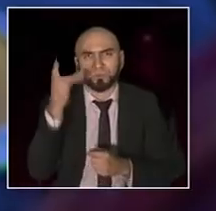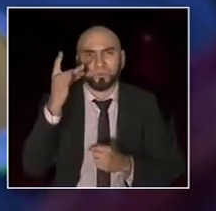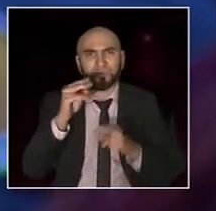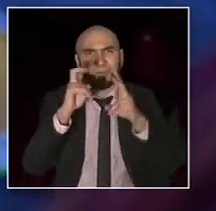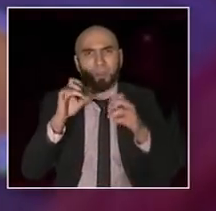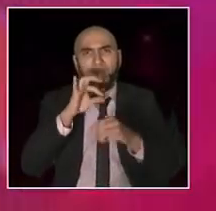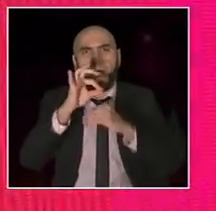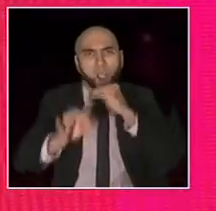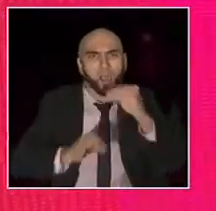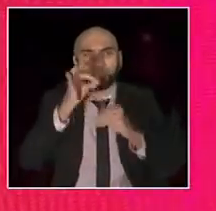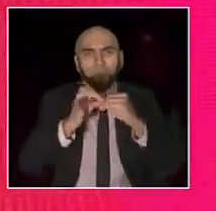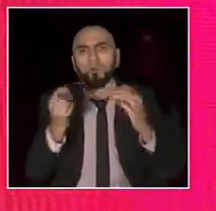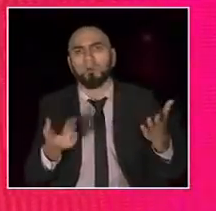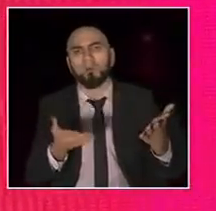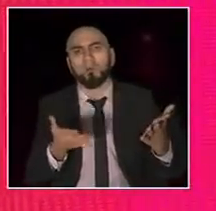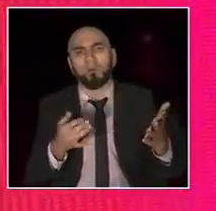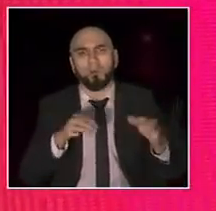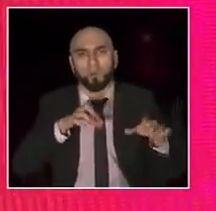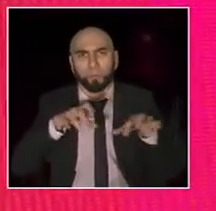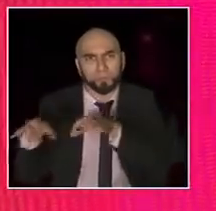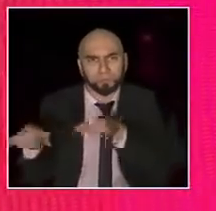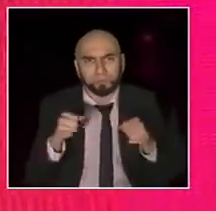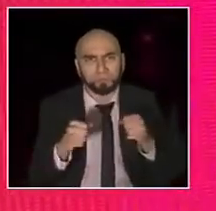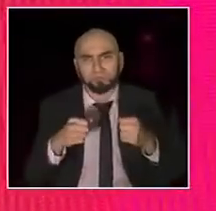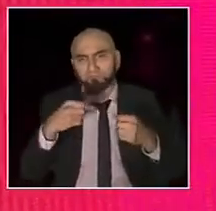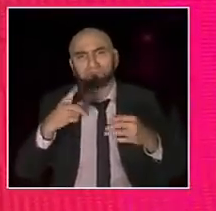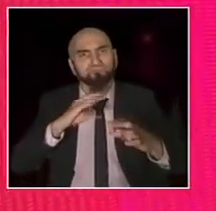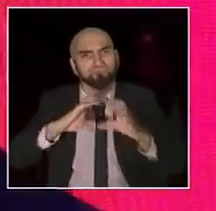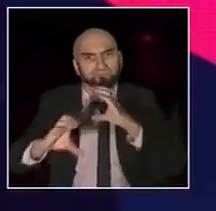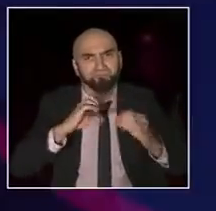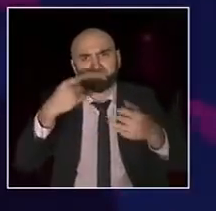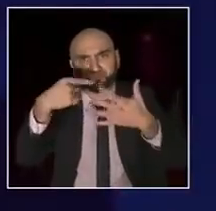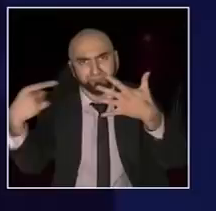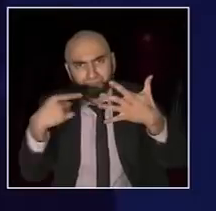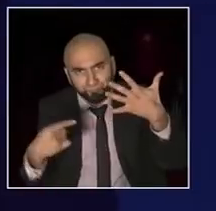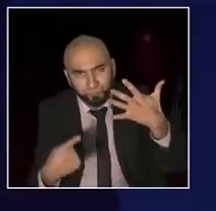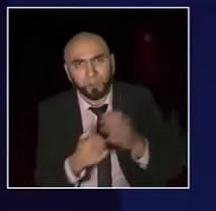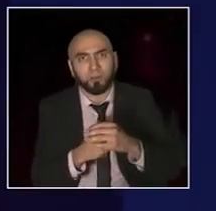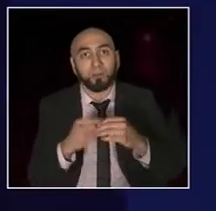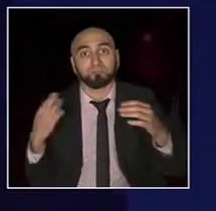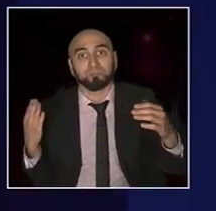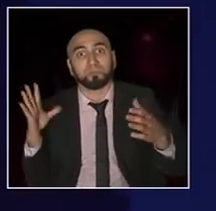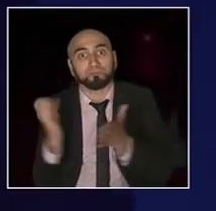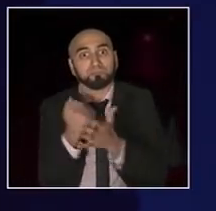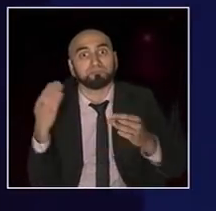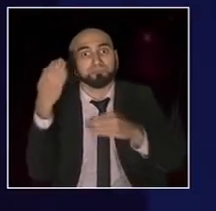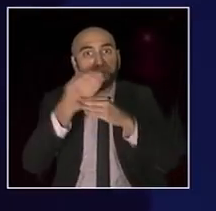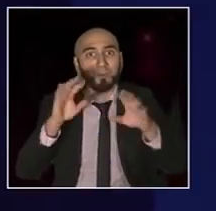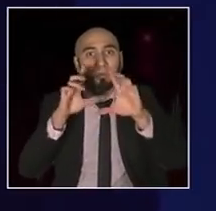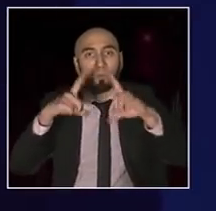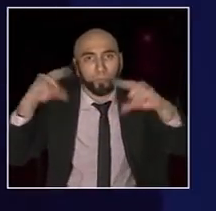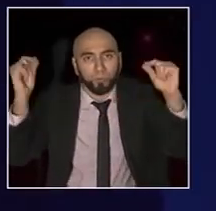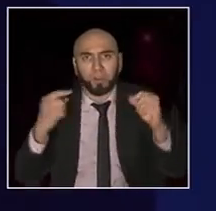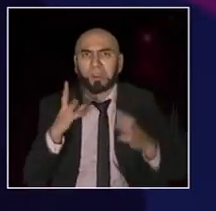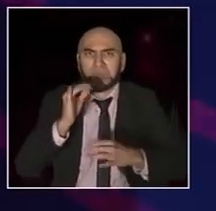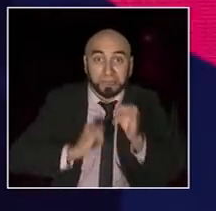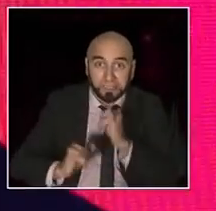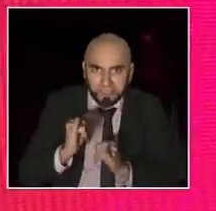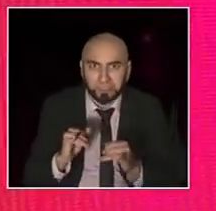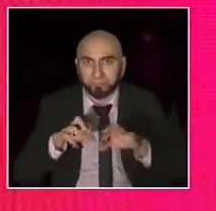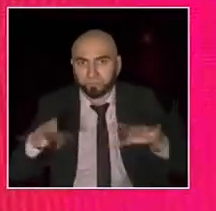la computación, las telecomunicaciones, llegamos a la luna, el internet, la electricidad